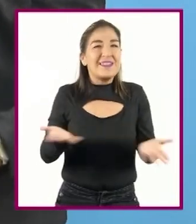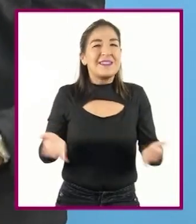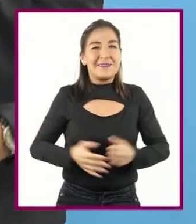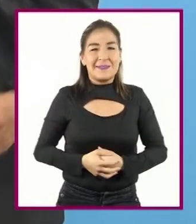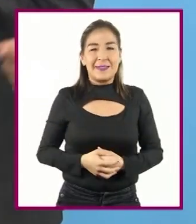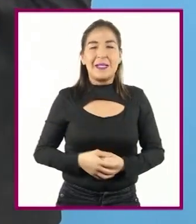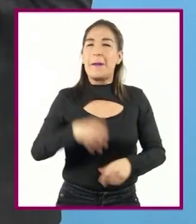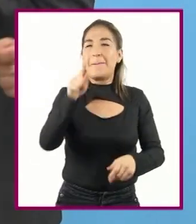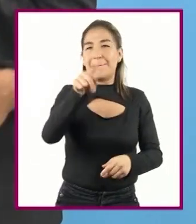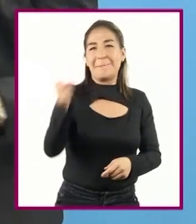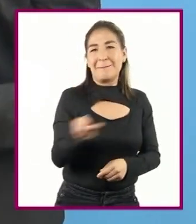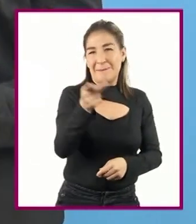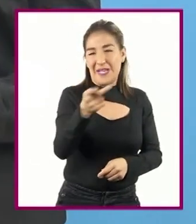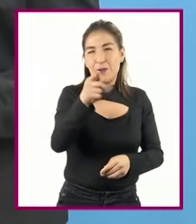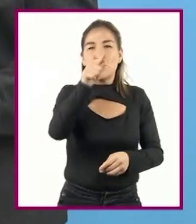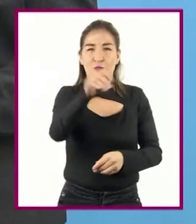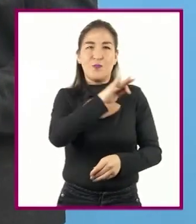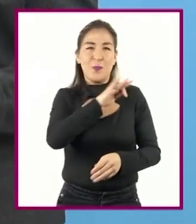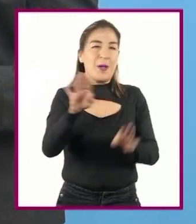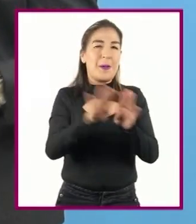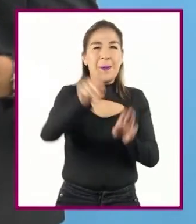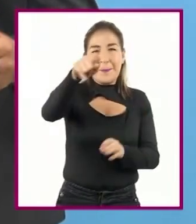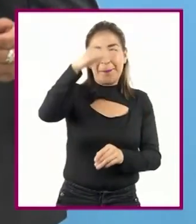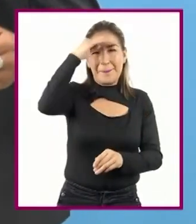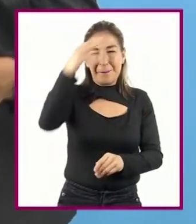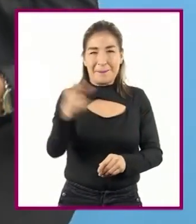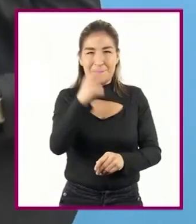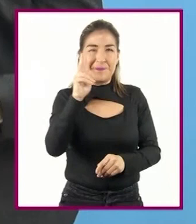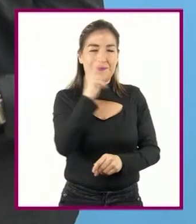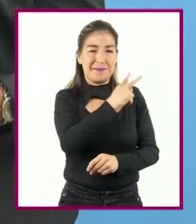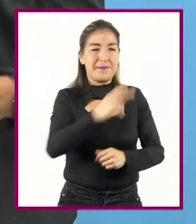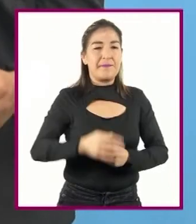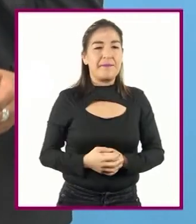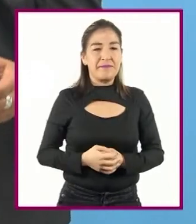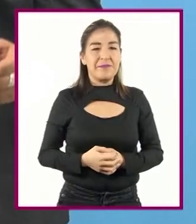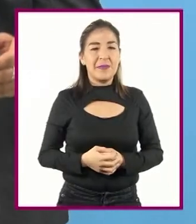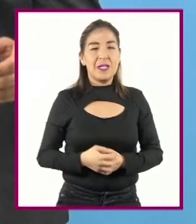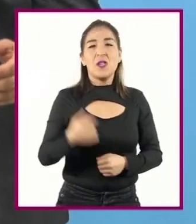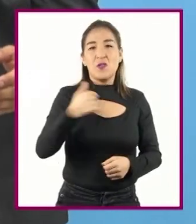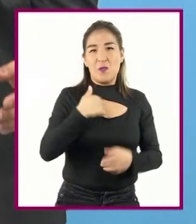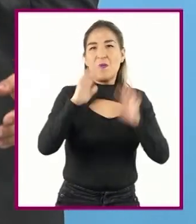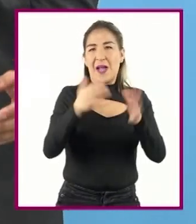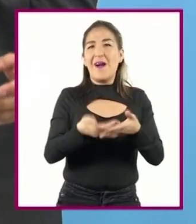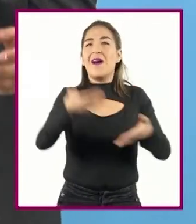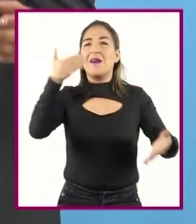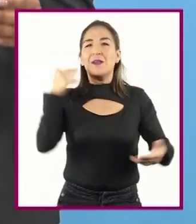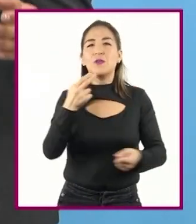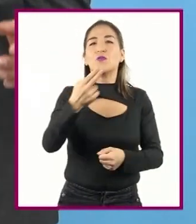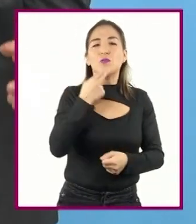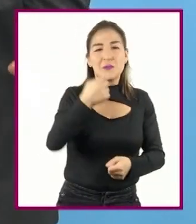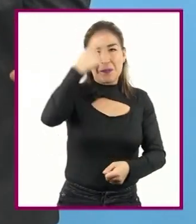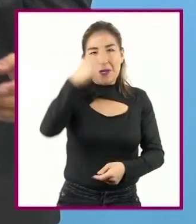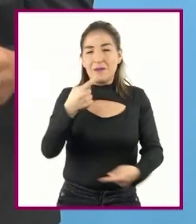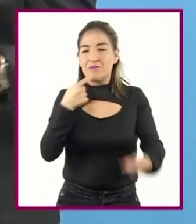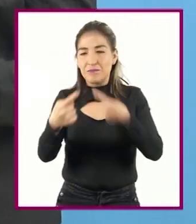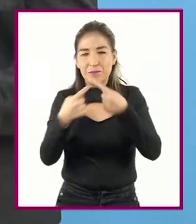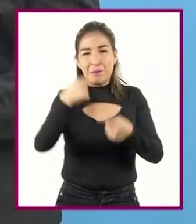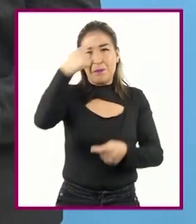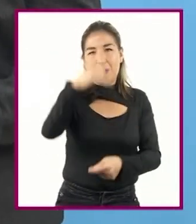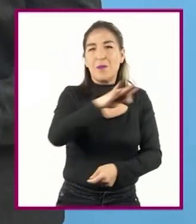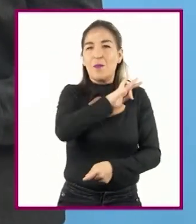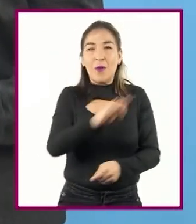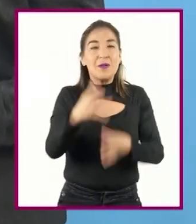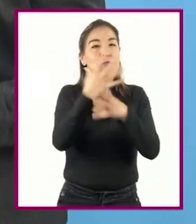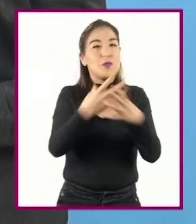las siguientes le ayuden en su reflexión. ¿He utilizado el diálogo como herramienta para la solución